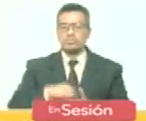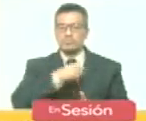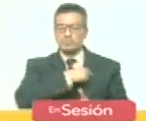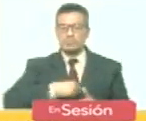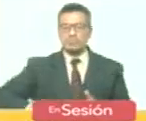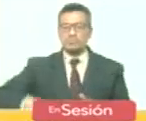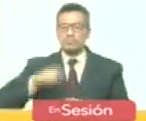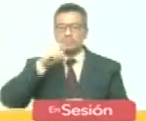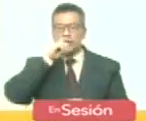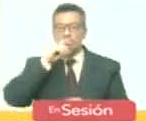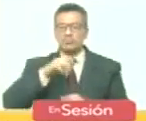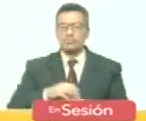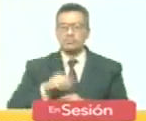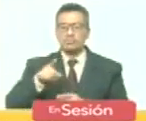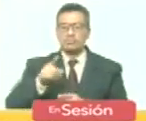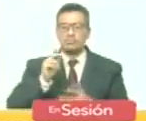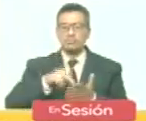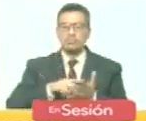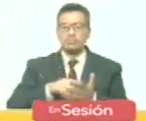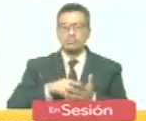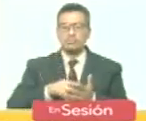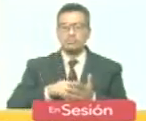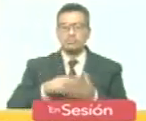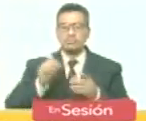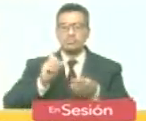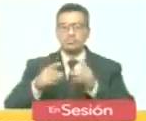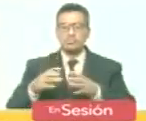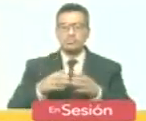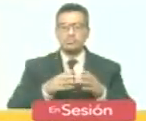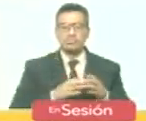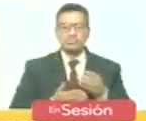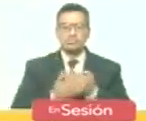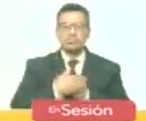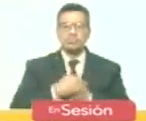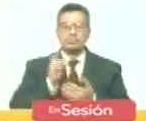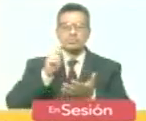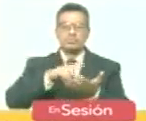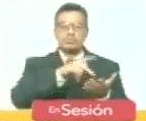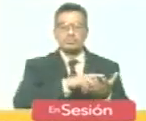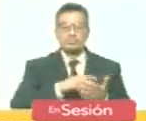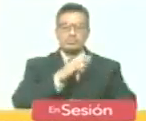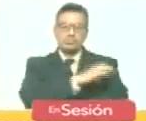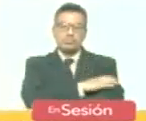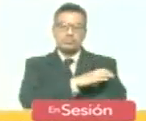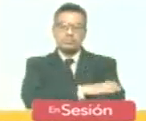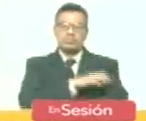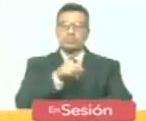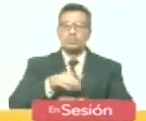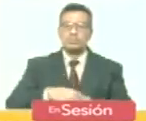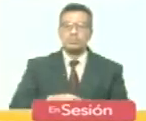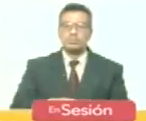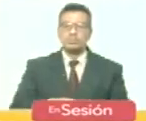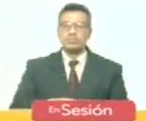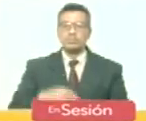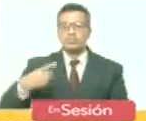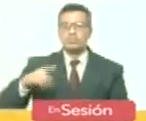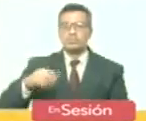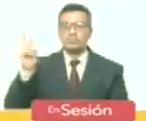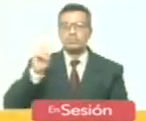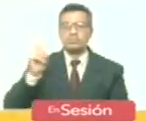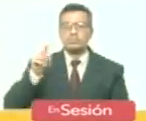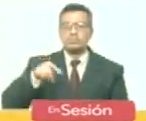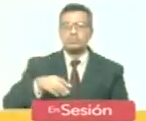presidente Maduro estaba sosteniendo reuniones secretas con factores de la oposición de derecha